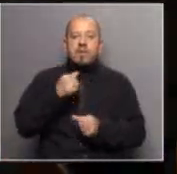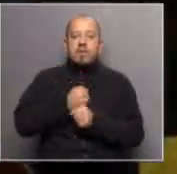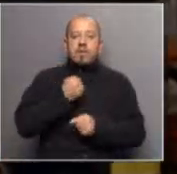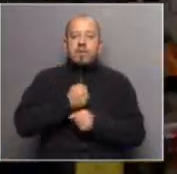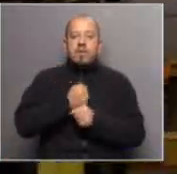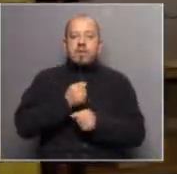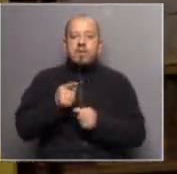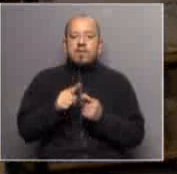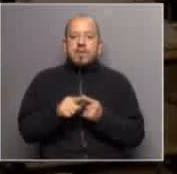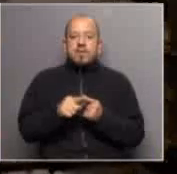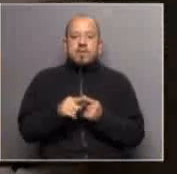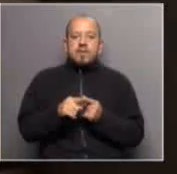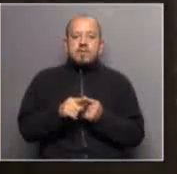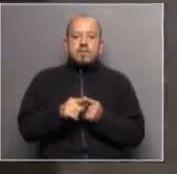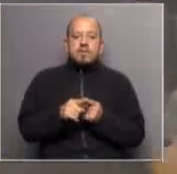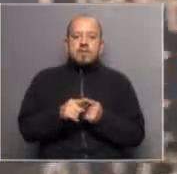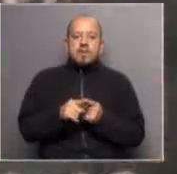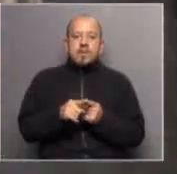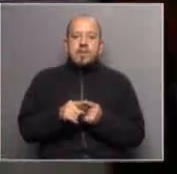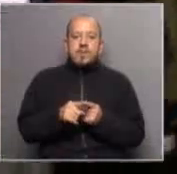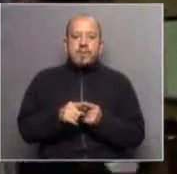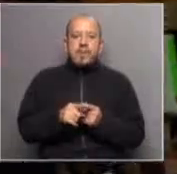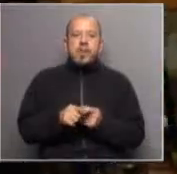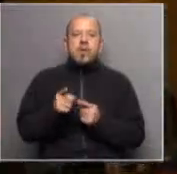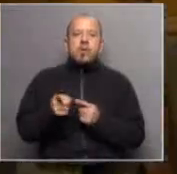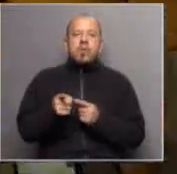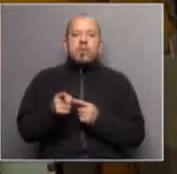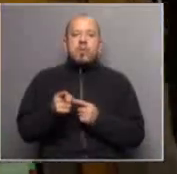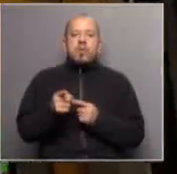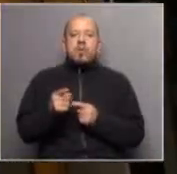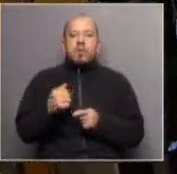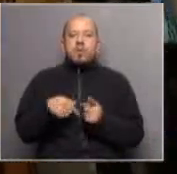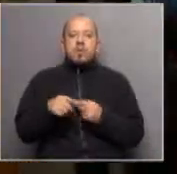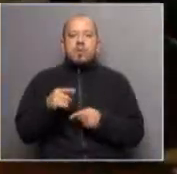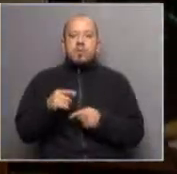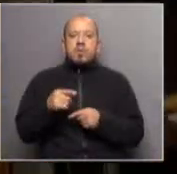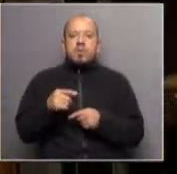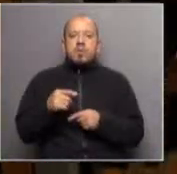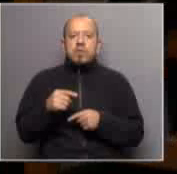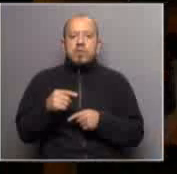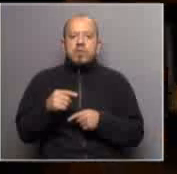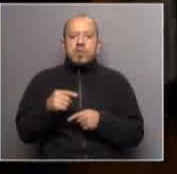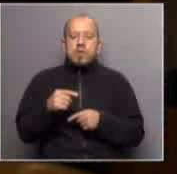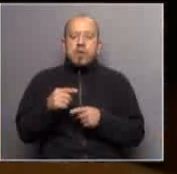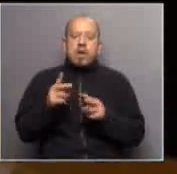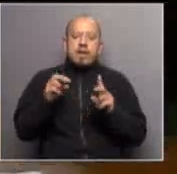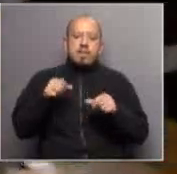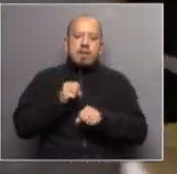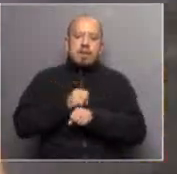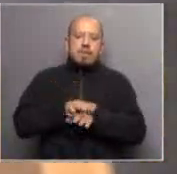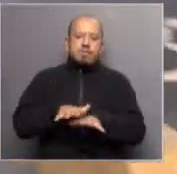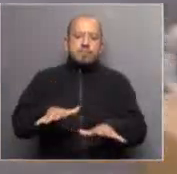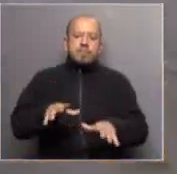sea 5 minutos más, todavía tengo que trabajar. Germán, ¿cómo la han llevado con la pandemia? Bueno, en realidad la